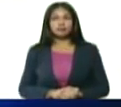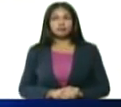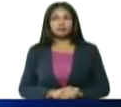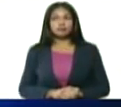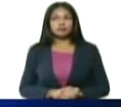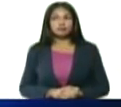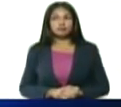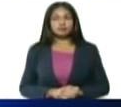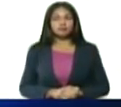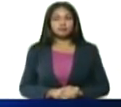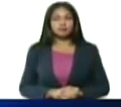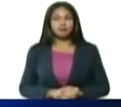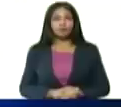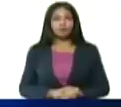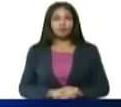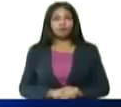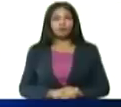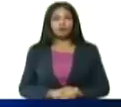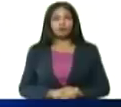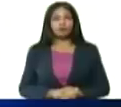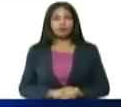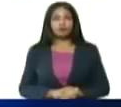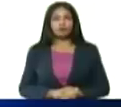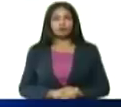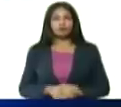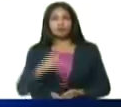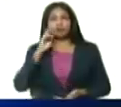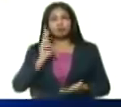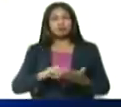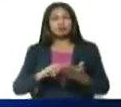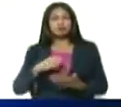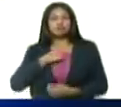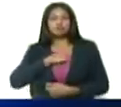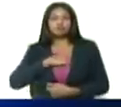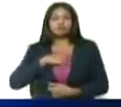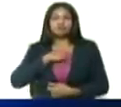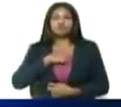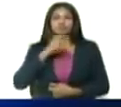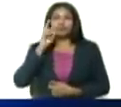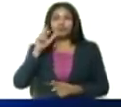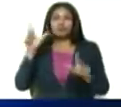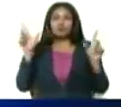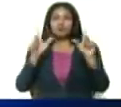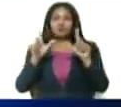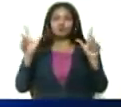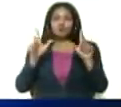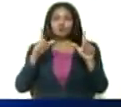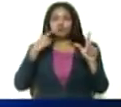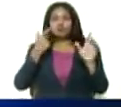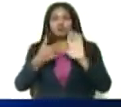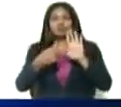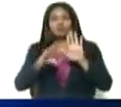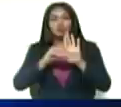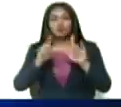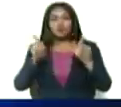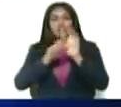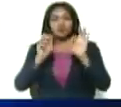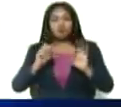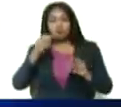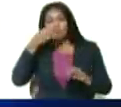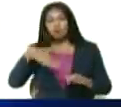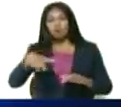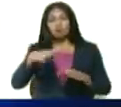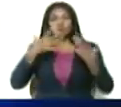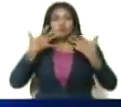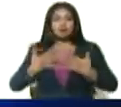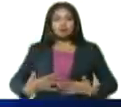el Nazareno. De verdad, conmovedoras las imágenes. El pueblo vestido